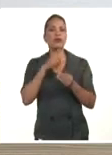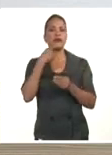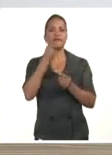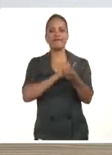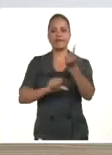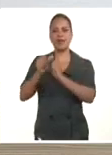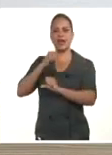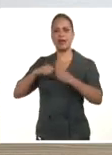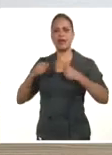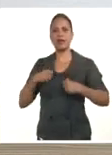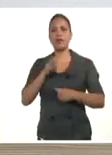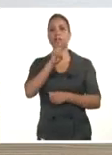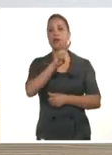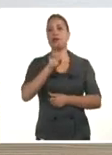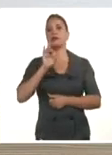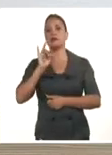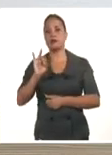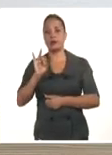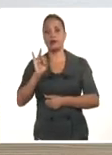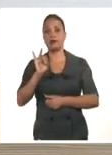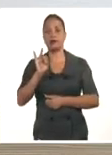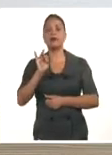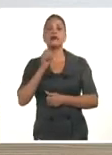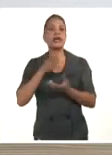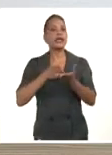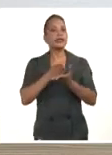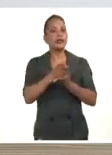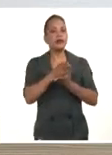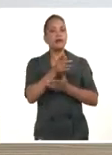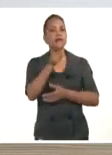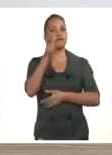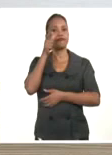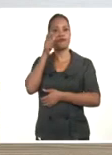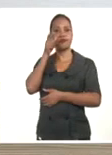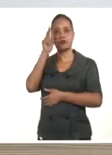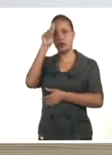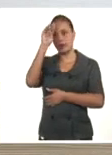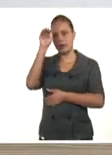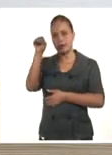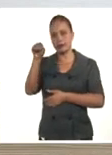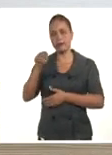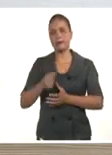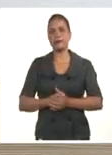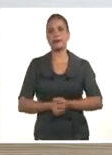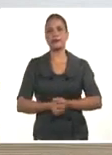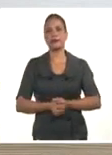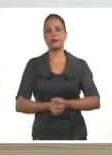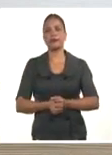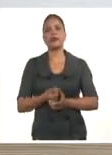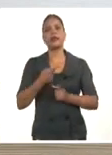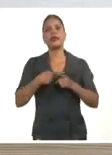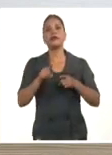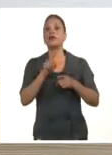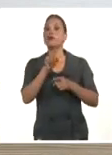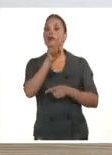lesionados, 37 permanecen hospitalizados y